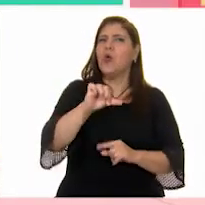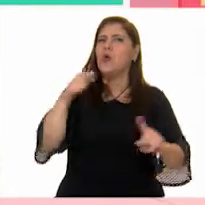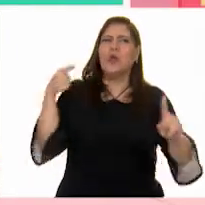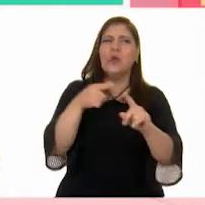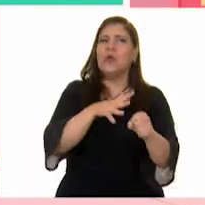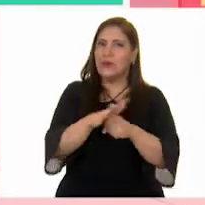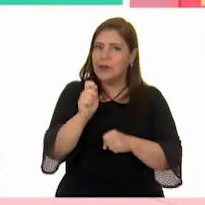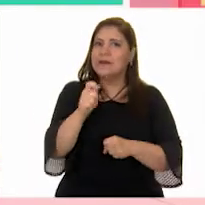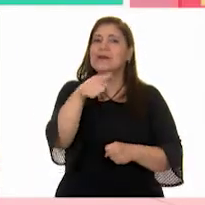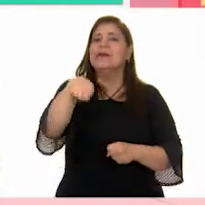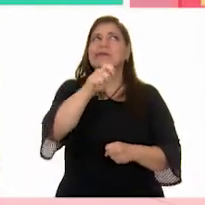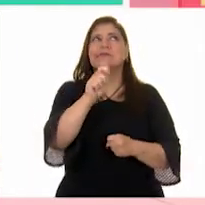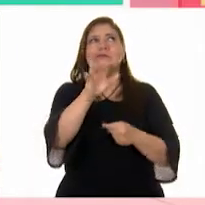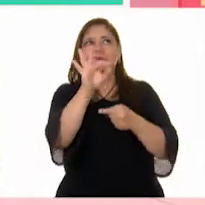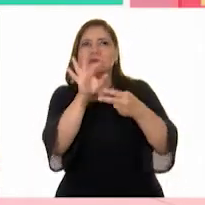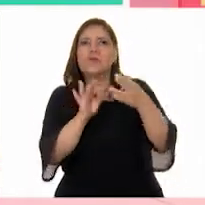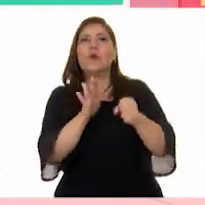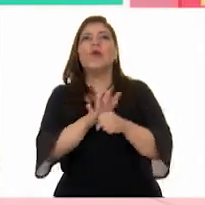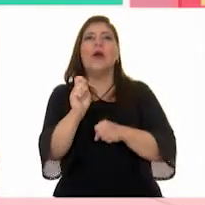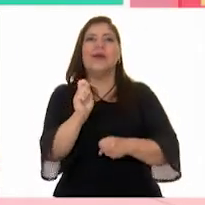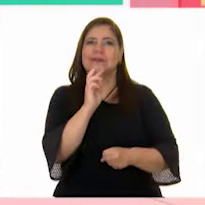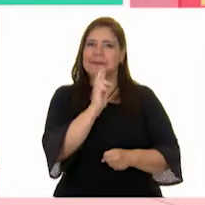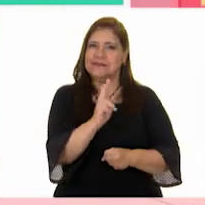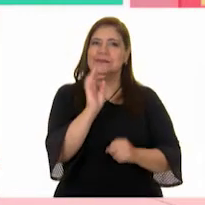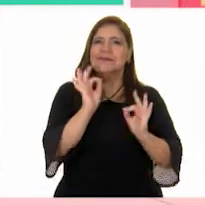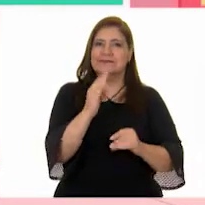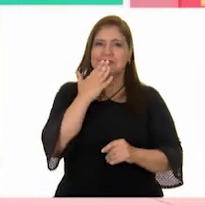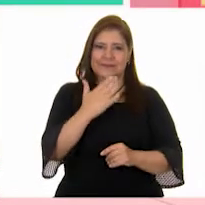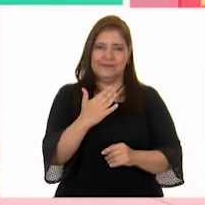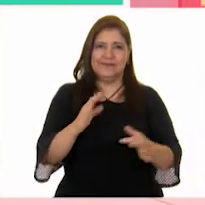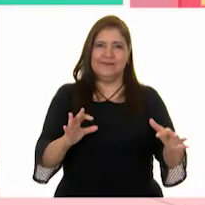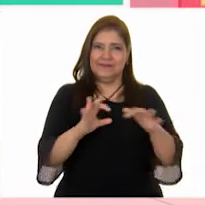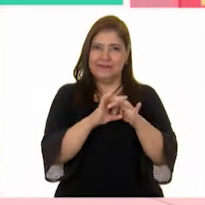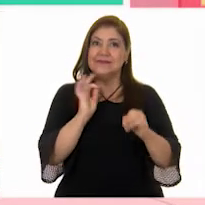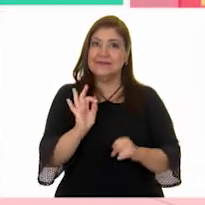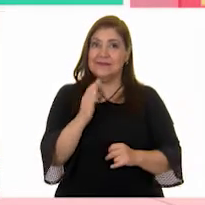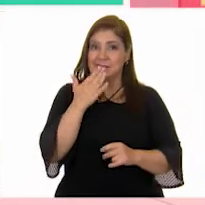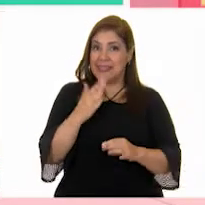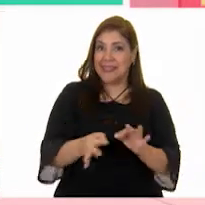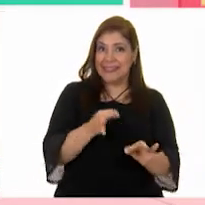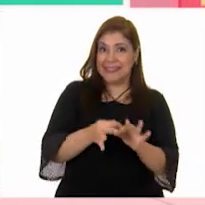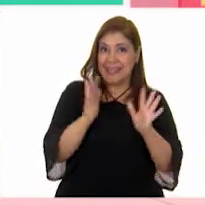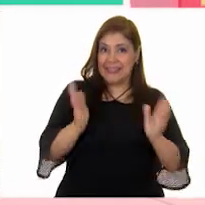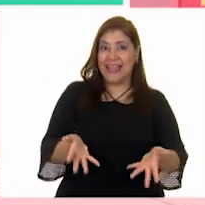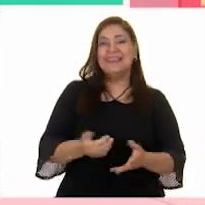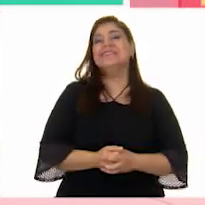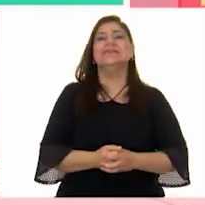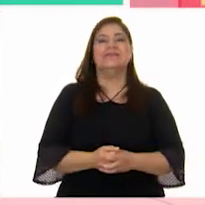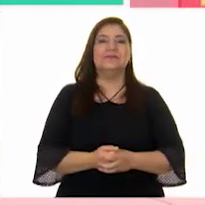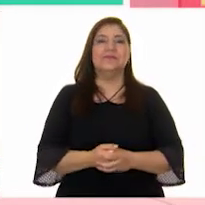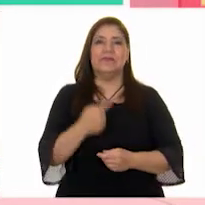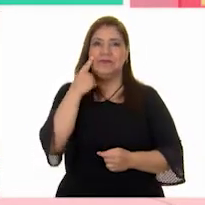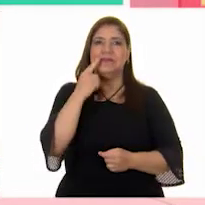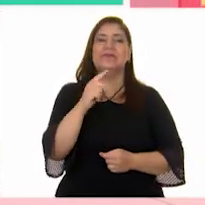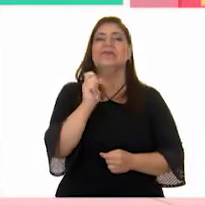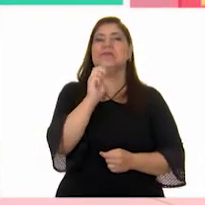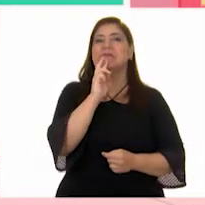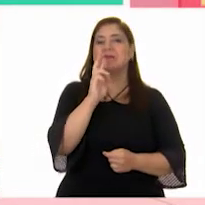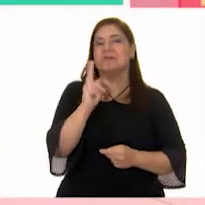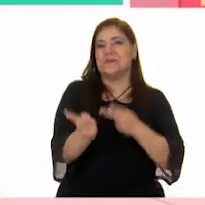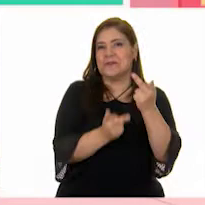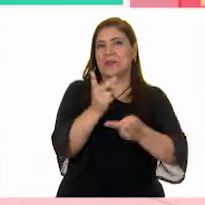del día de hoy y deberán elegir la respuesta que crean sea la correcta. ¿Están listos y listas? ¡Sí! La pregunta